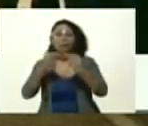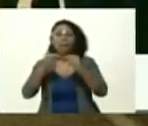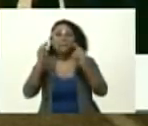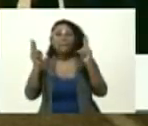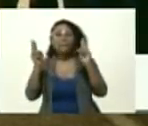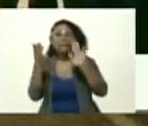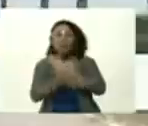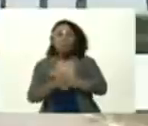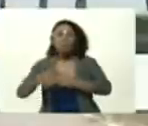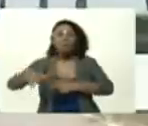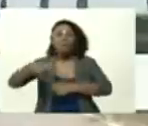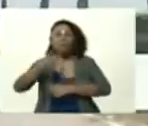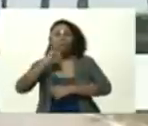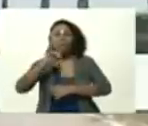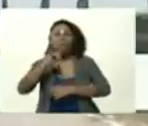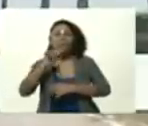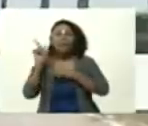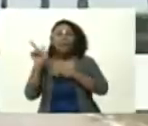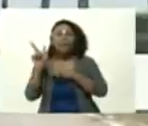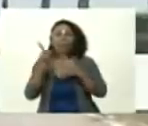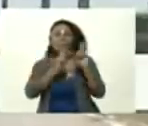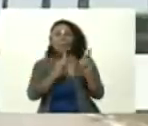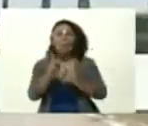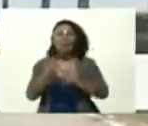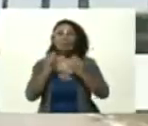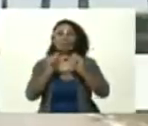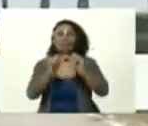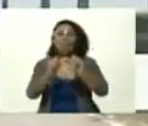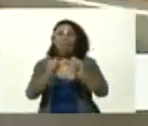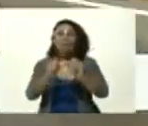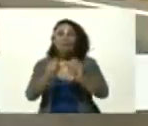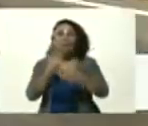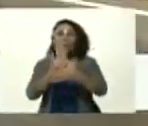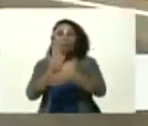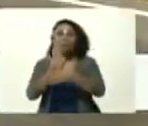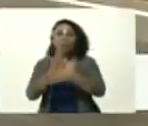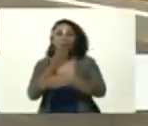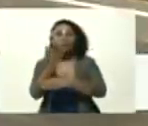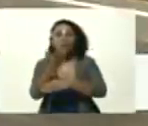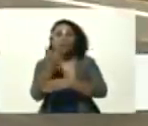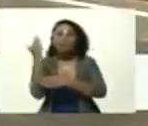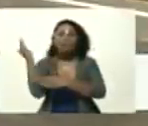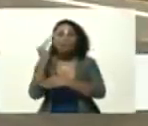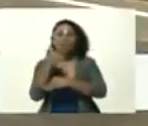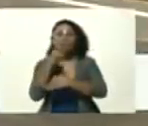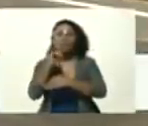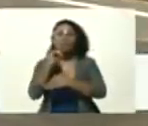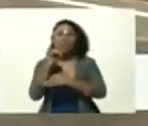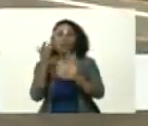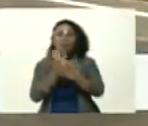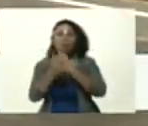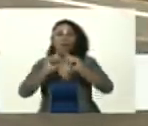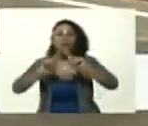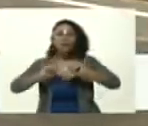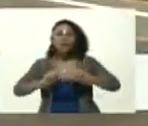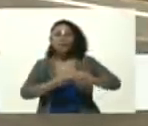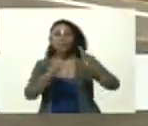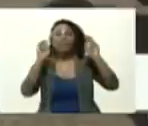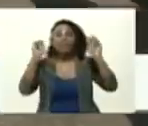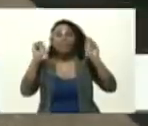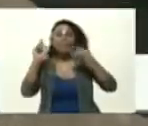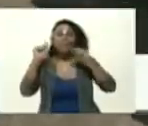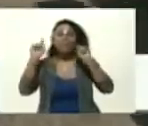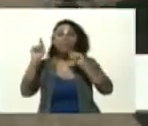lago. Informarle que esto es un plan de mantenimiento preventivo, como usted lo ha venido informando a las diferentes vías, en